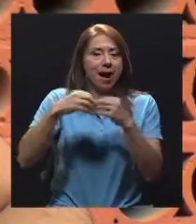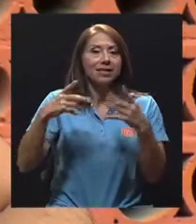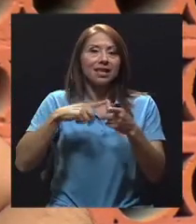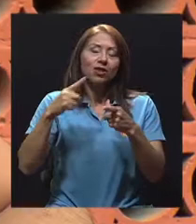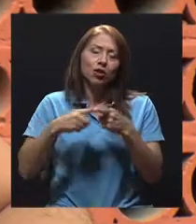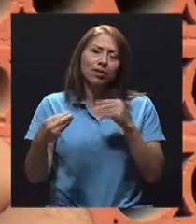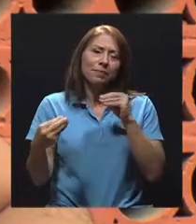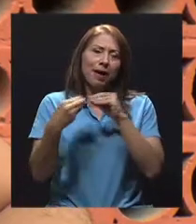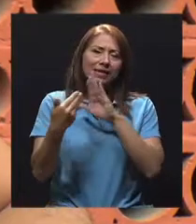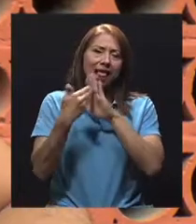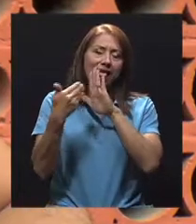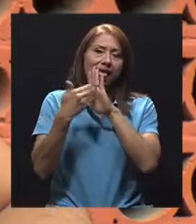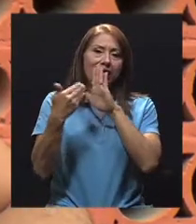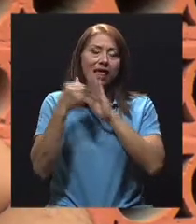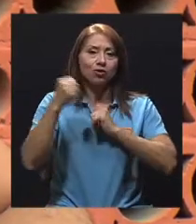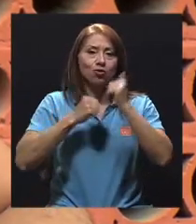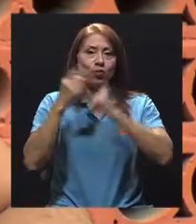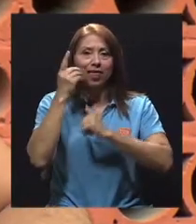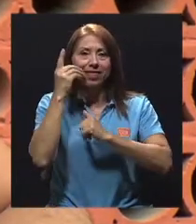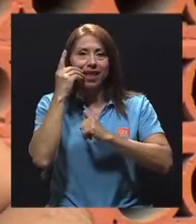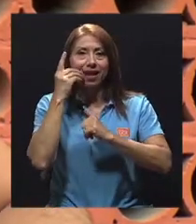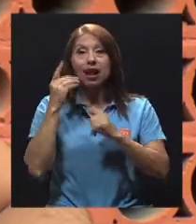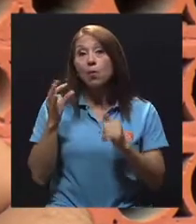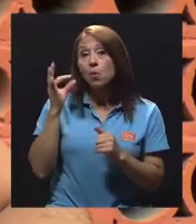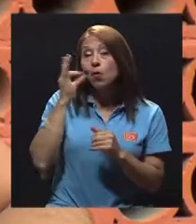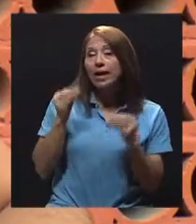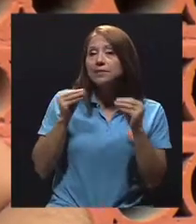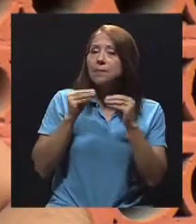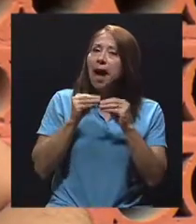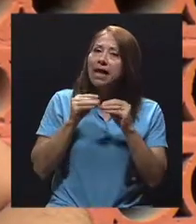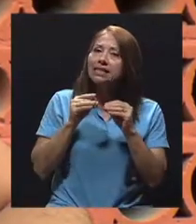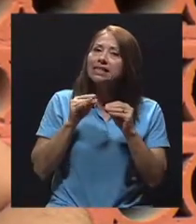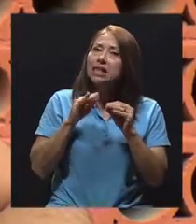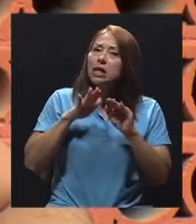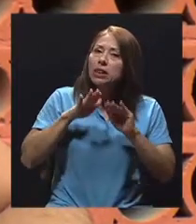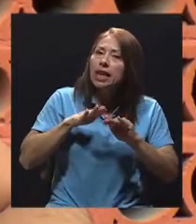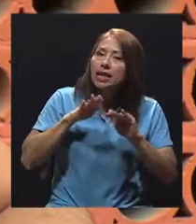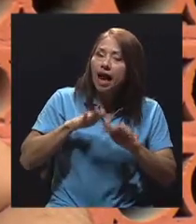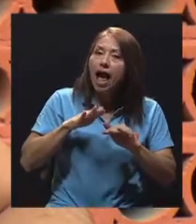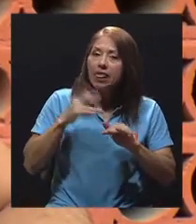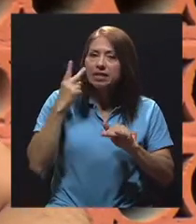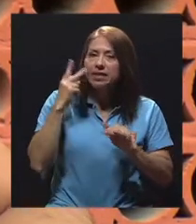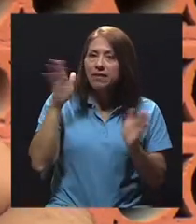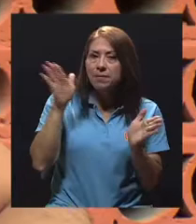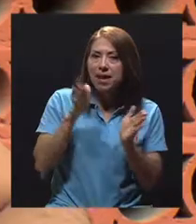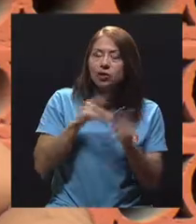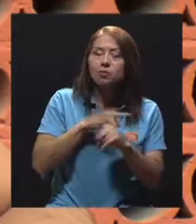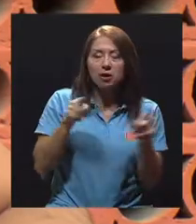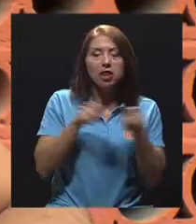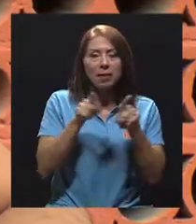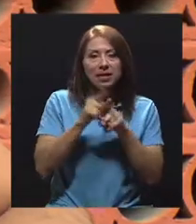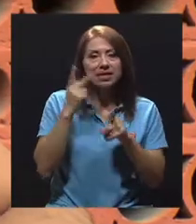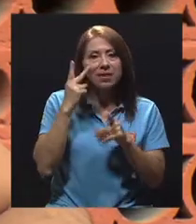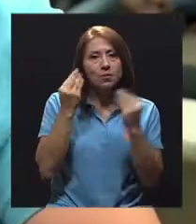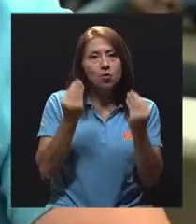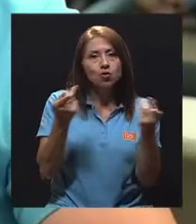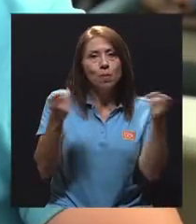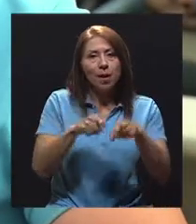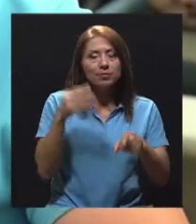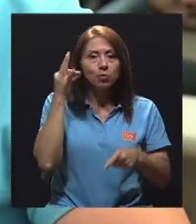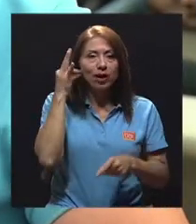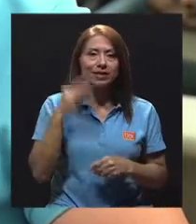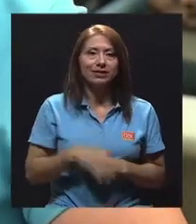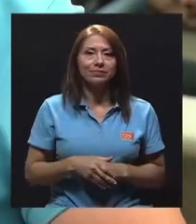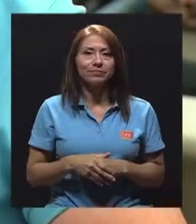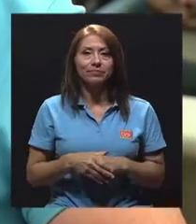grande, entonces daña más la estructura dental. La mujer es más delicada y pues se ve menos, pero sí se ve mucho en mujeres también. Sí, que